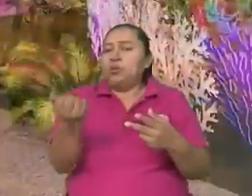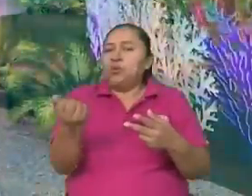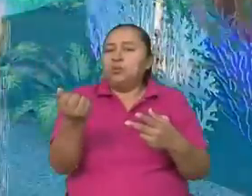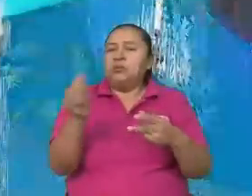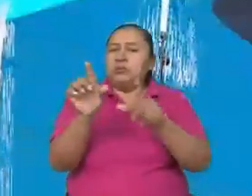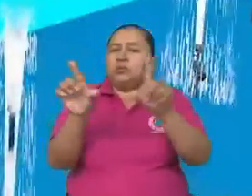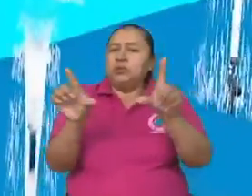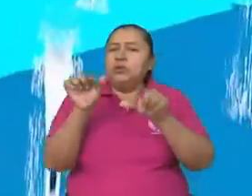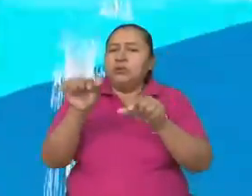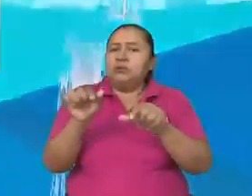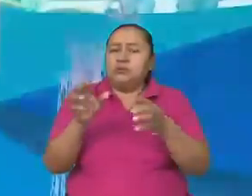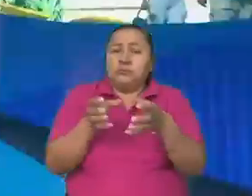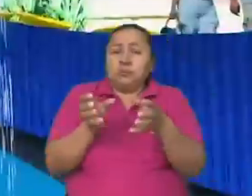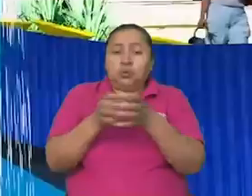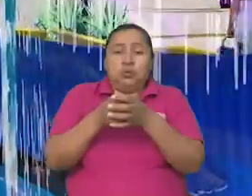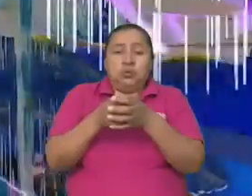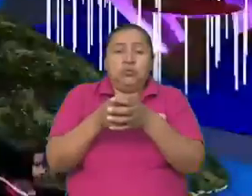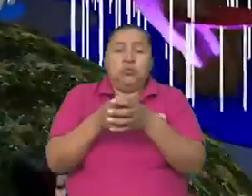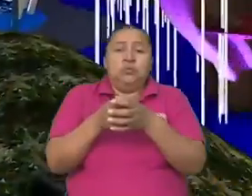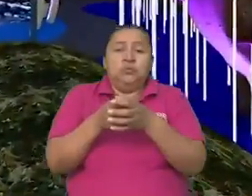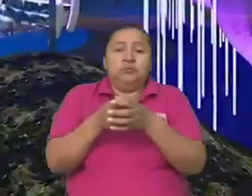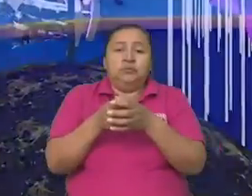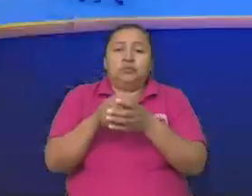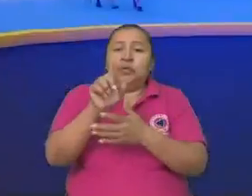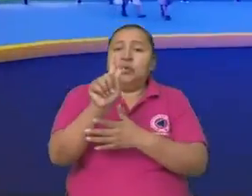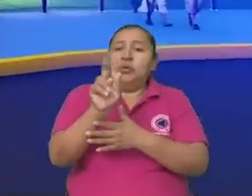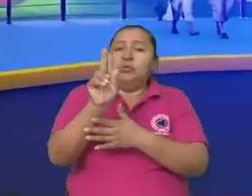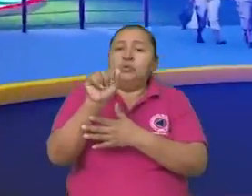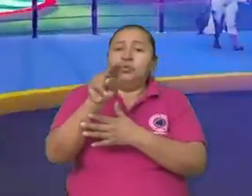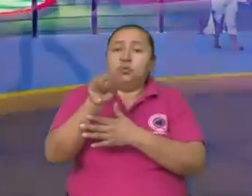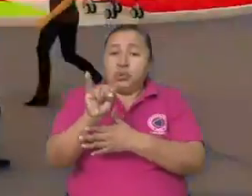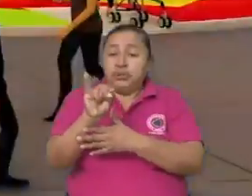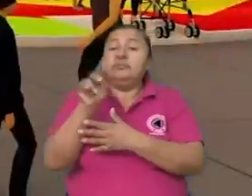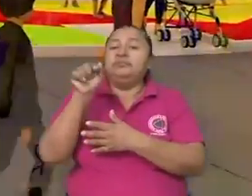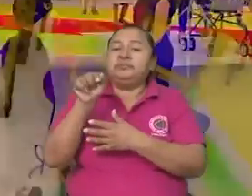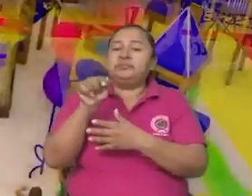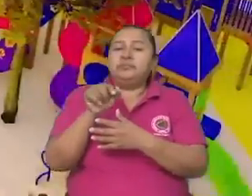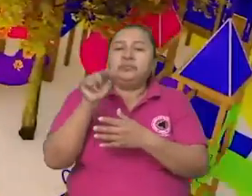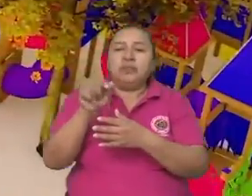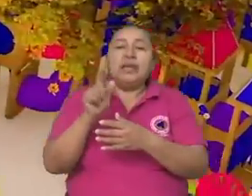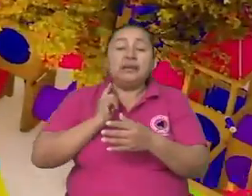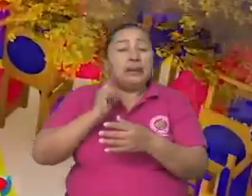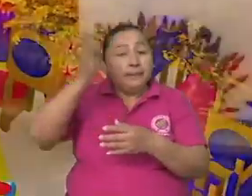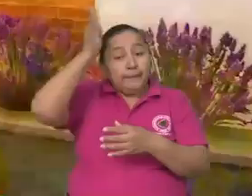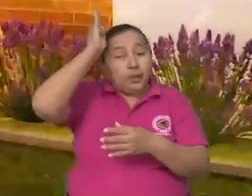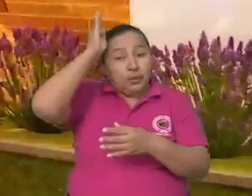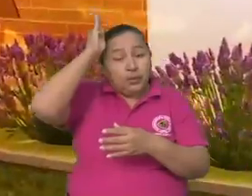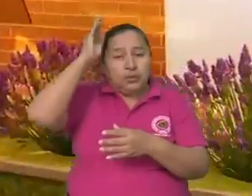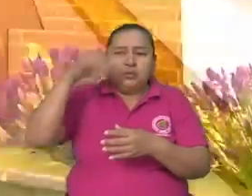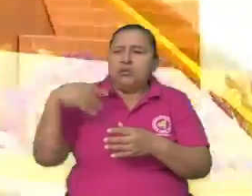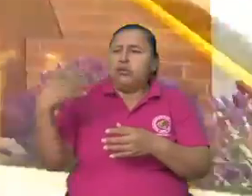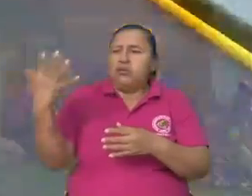negocio ahí que es el Club 20. Ellos tienen un microbús que viaja por